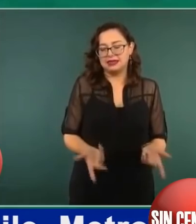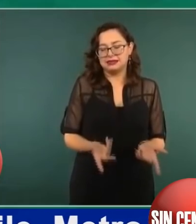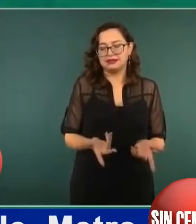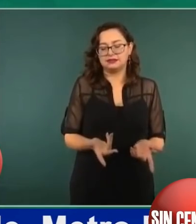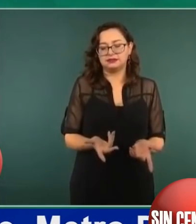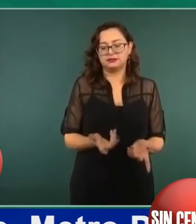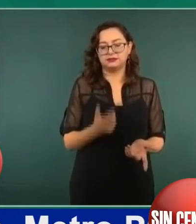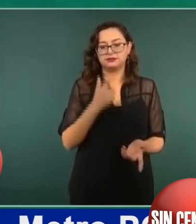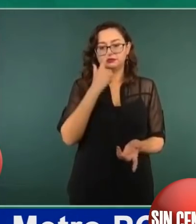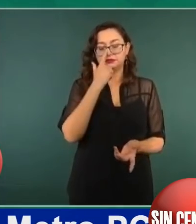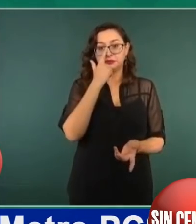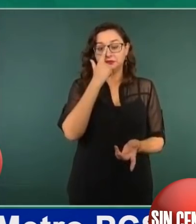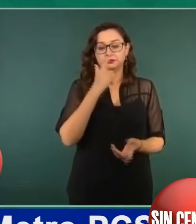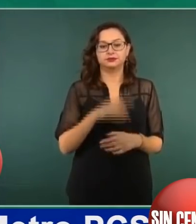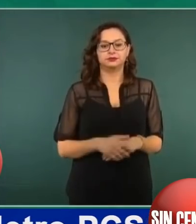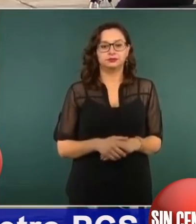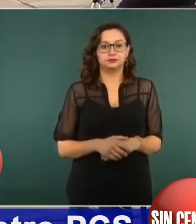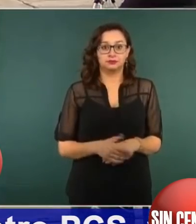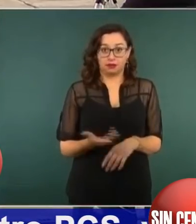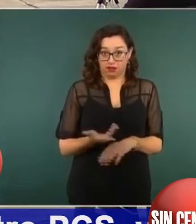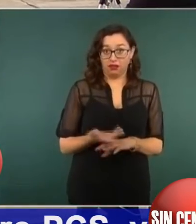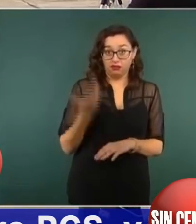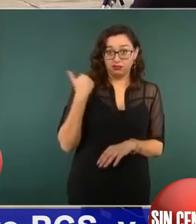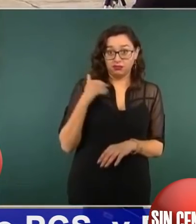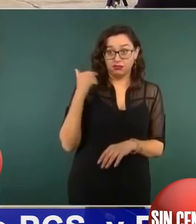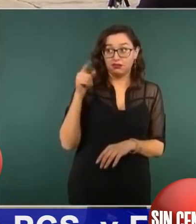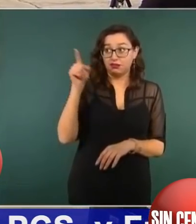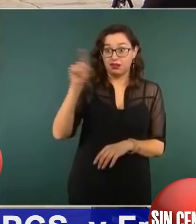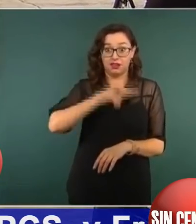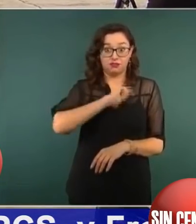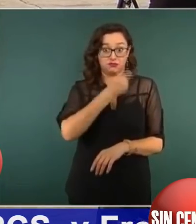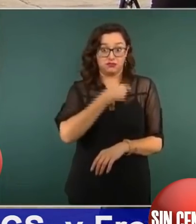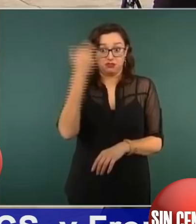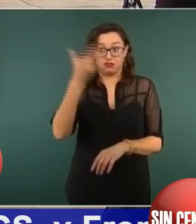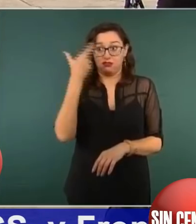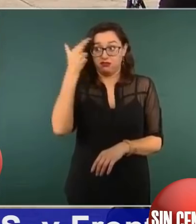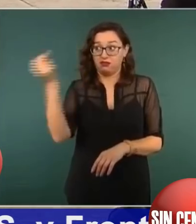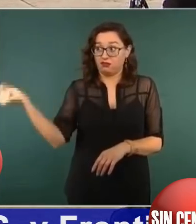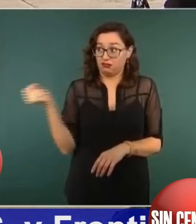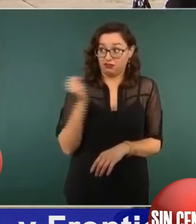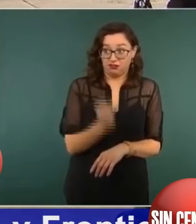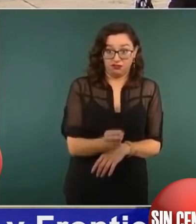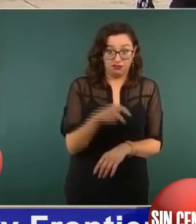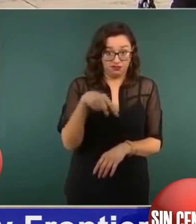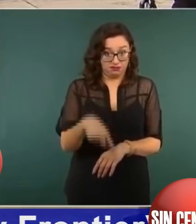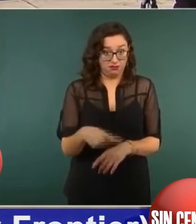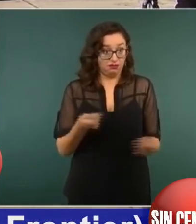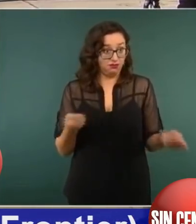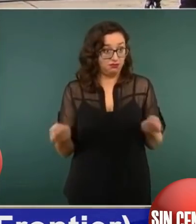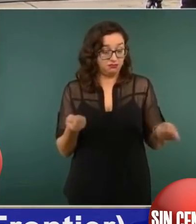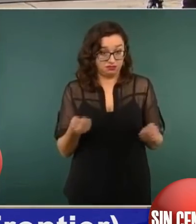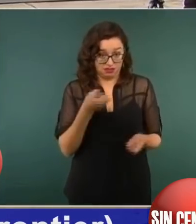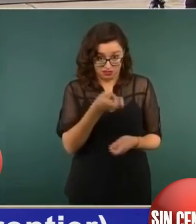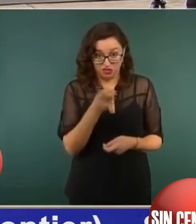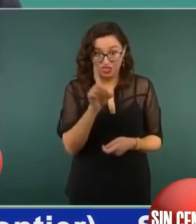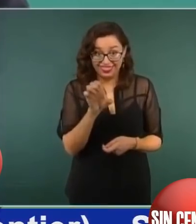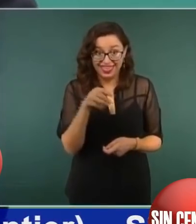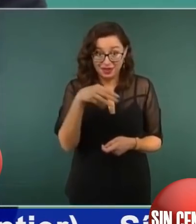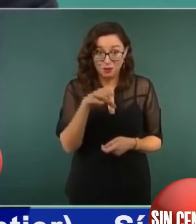se diga que había democracia en la llamada Nueva España. Bueno,